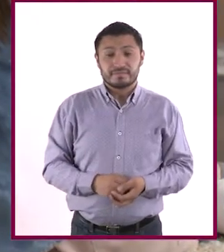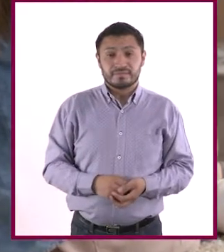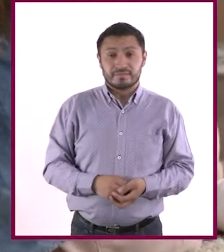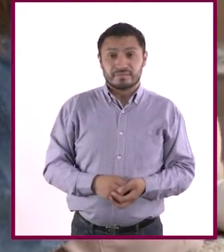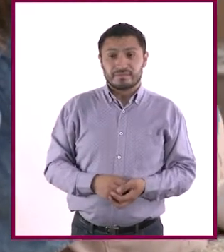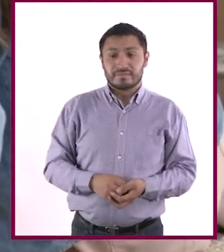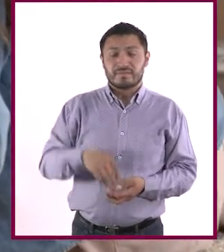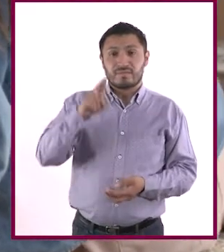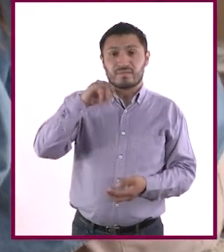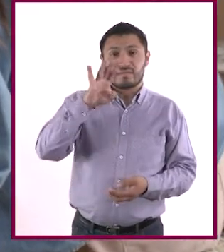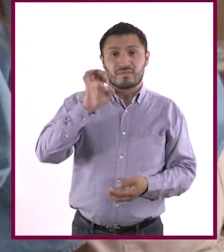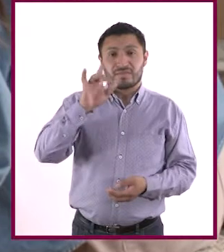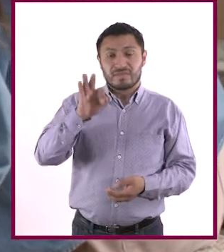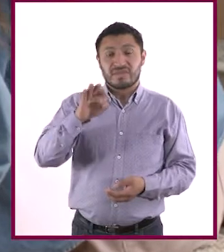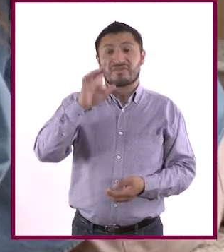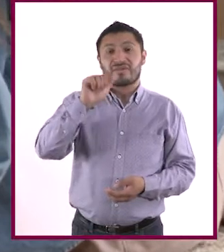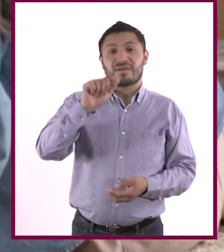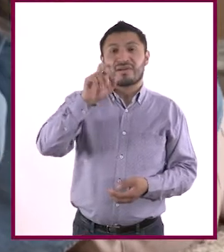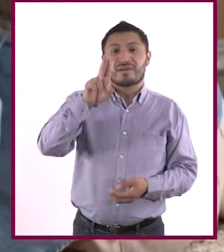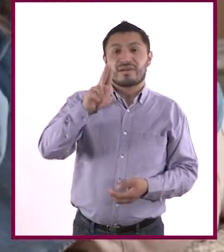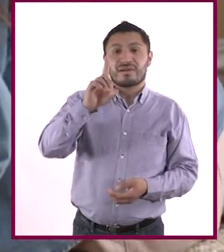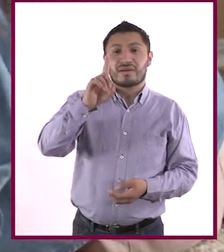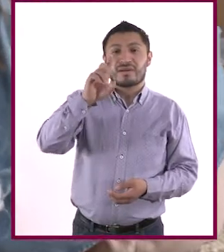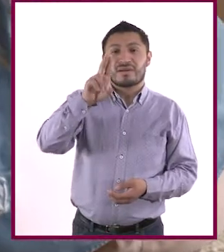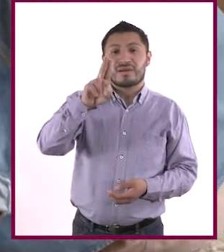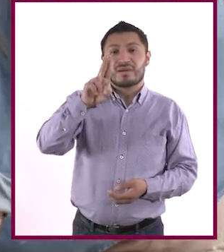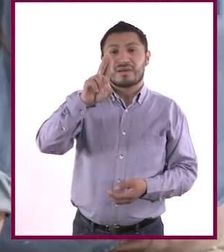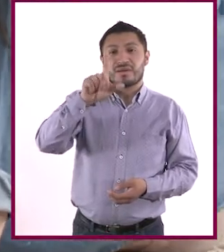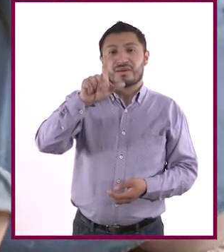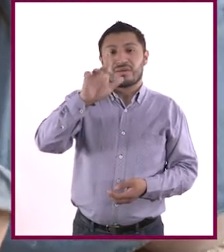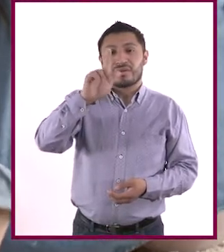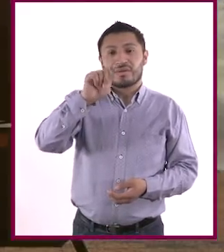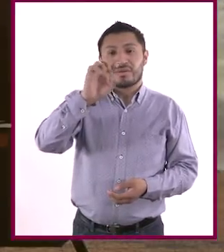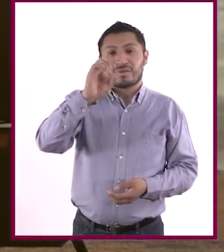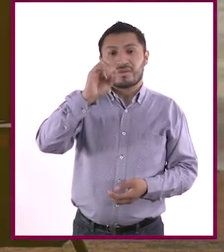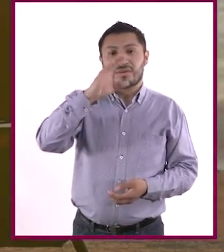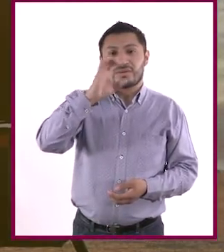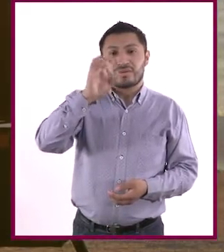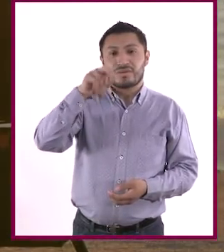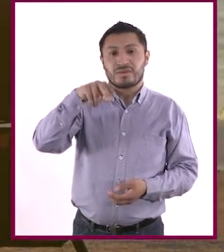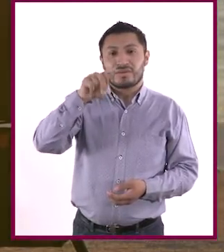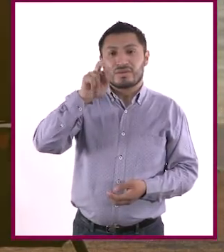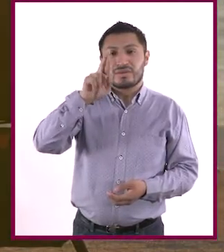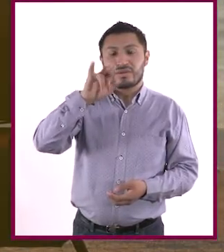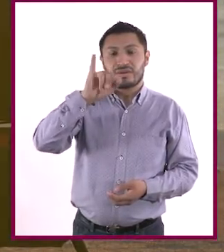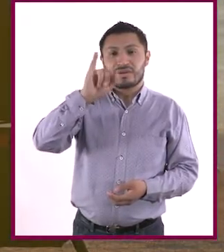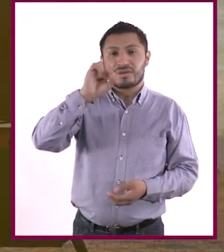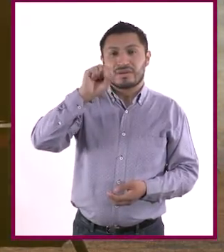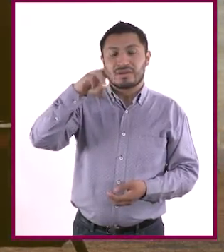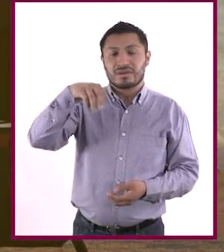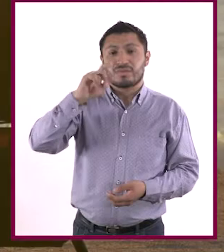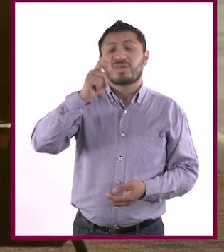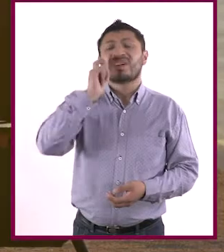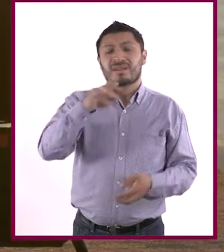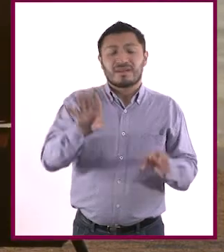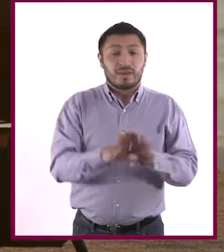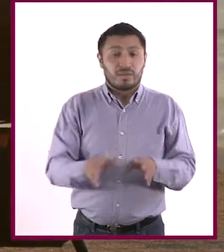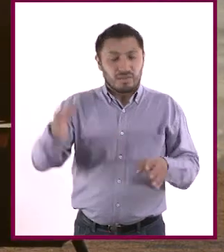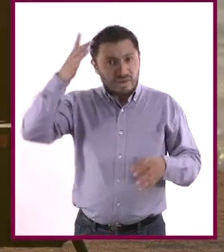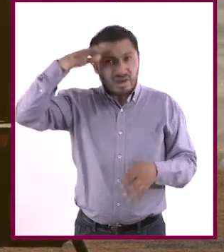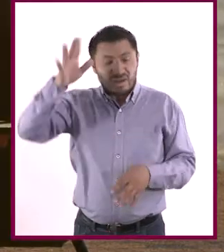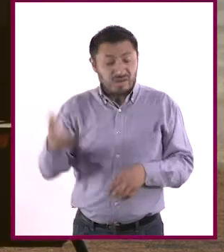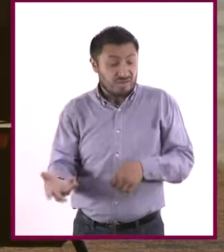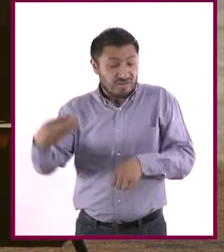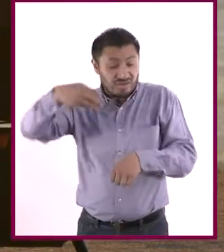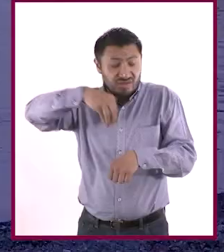La UNICEF define al adultocentrismo como un comportamiento social en el que las y los adultos, por el solo hecho de pertenecer